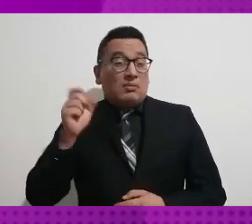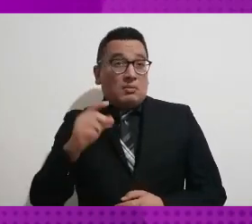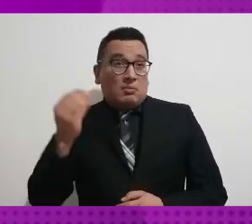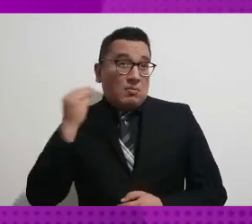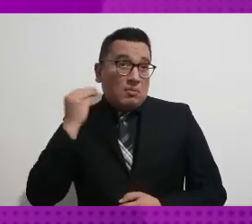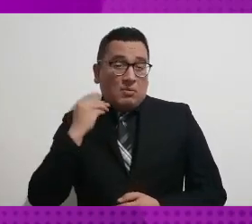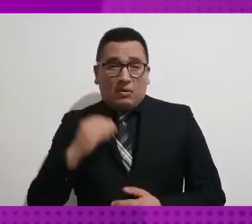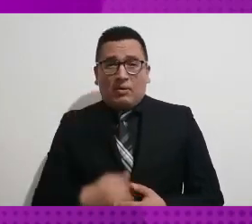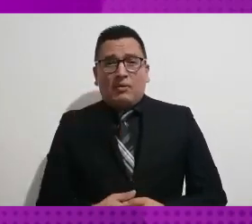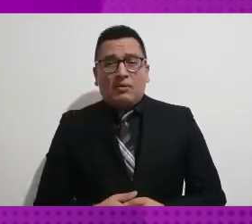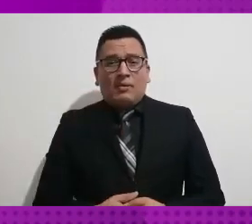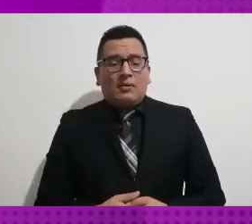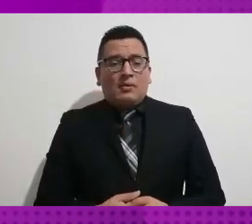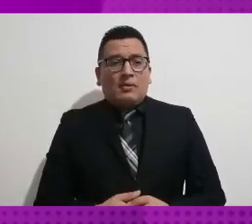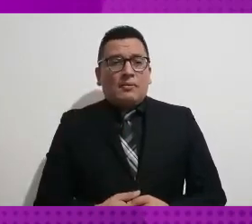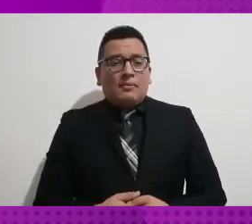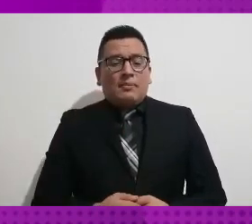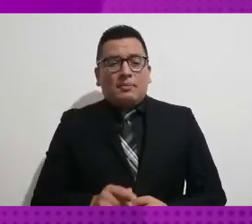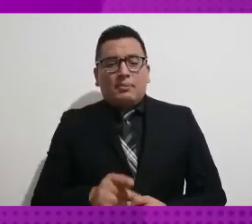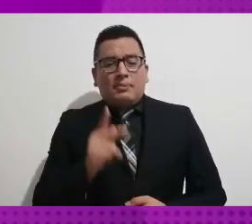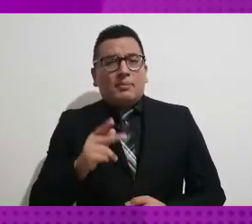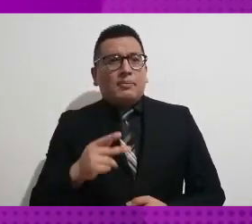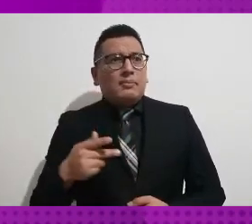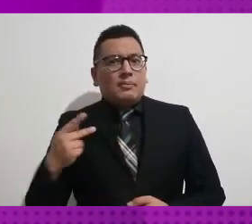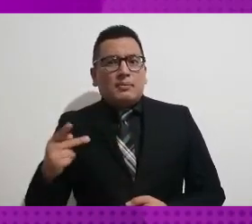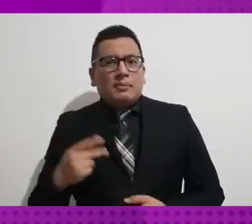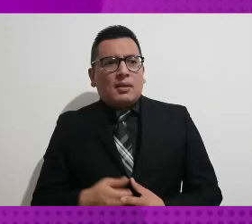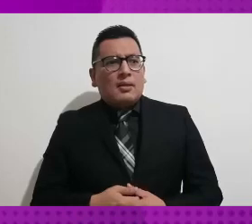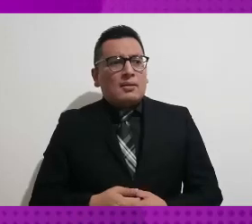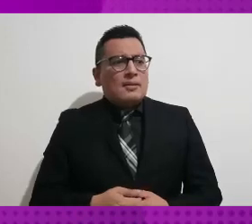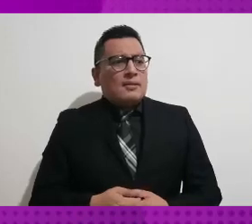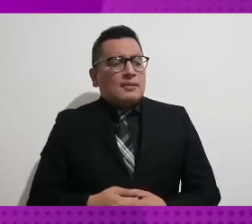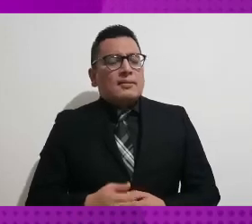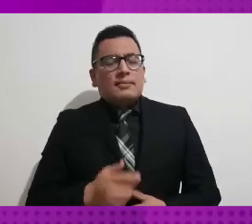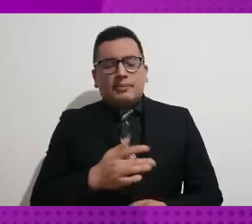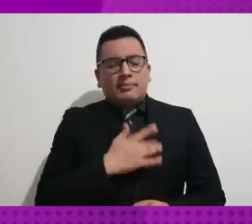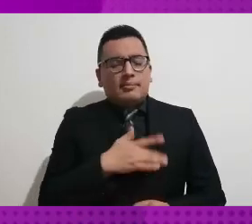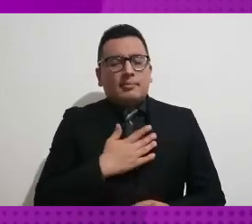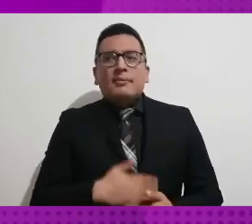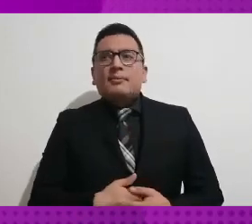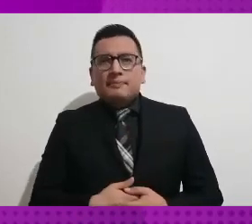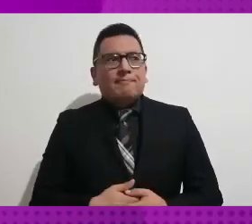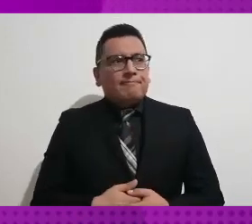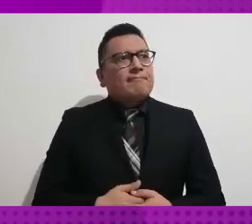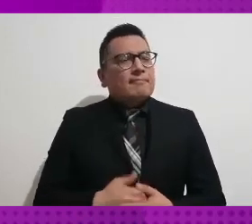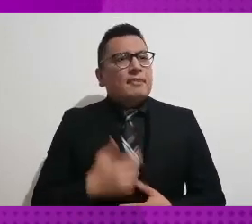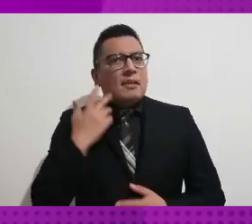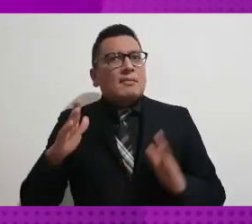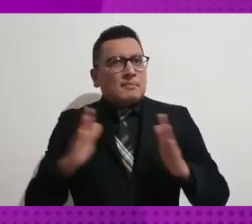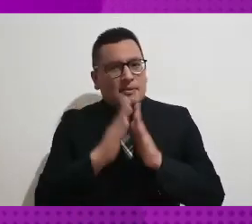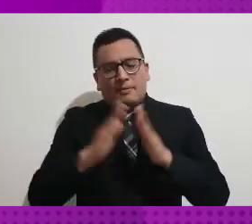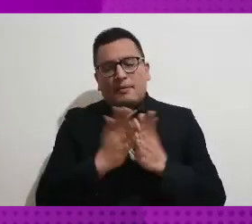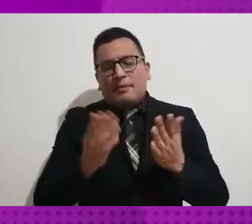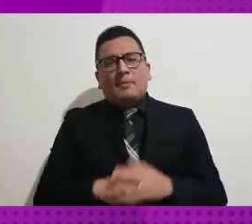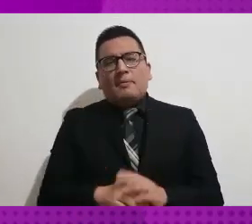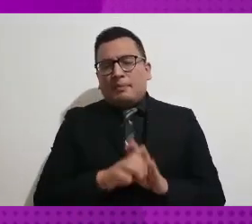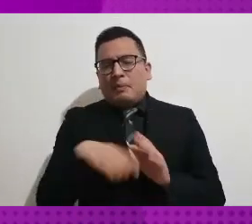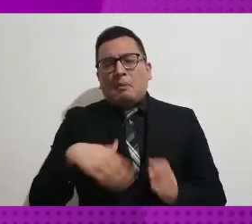abogados, por ejemplo, pero simplemente participar. Mi hijo, desde que pues tiene 21 años, desde que tuvo